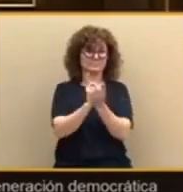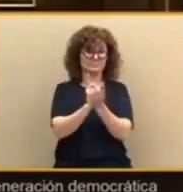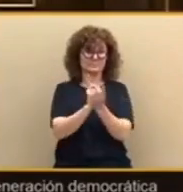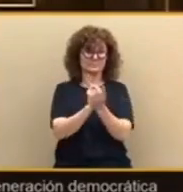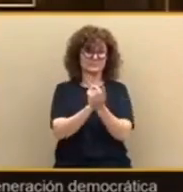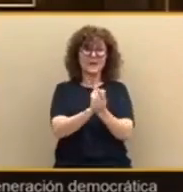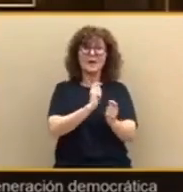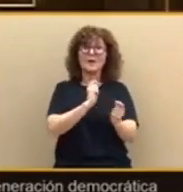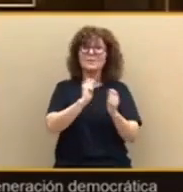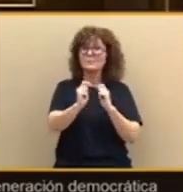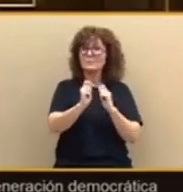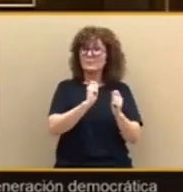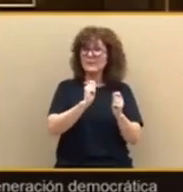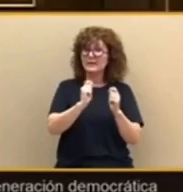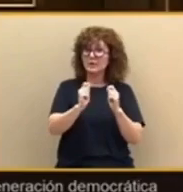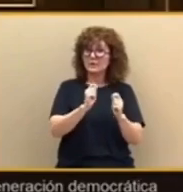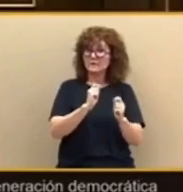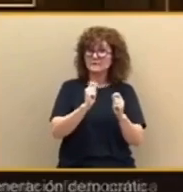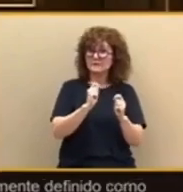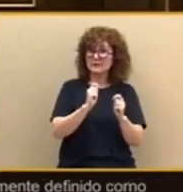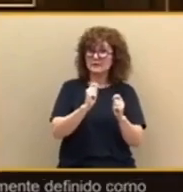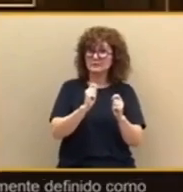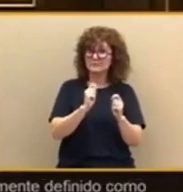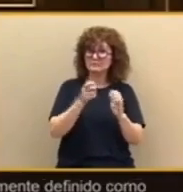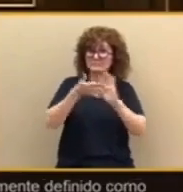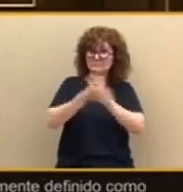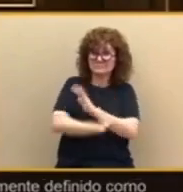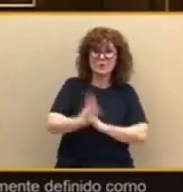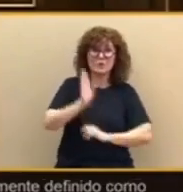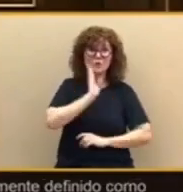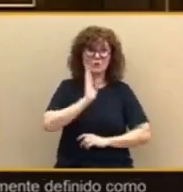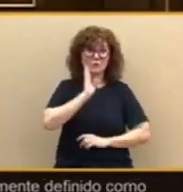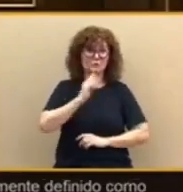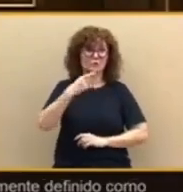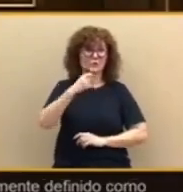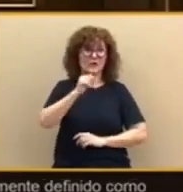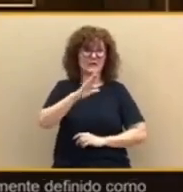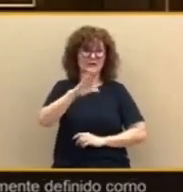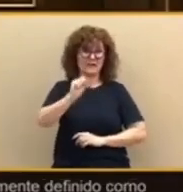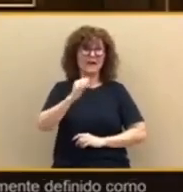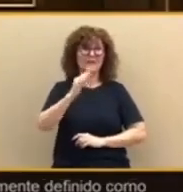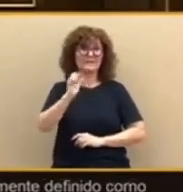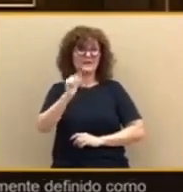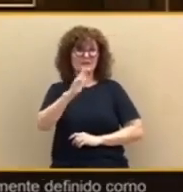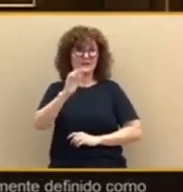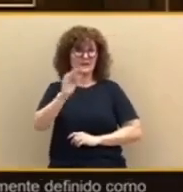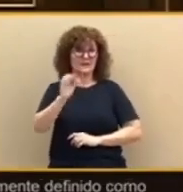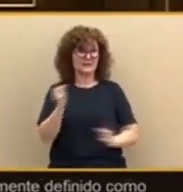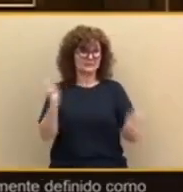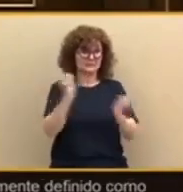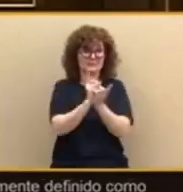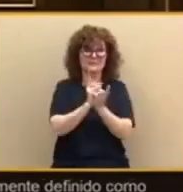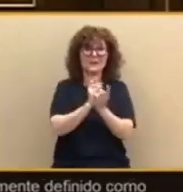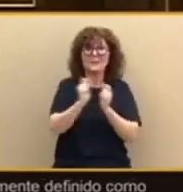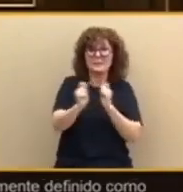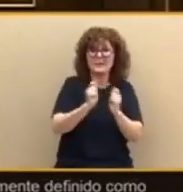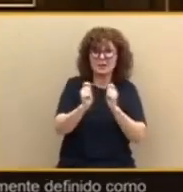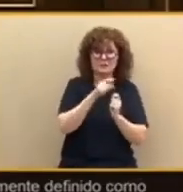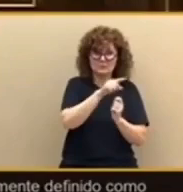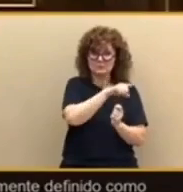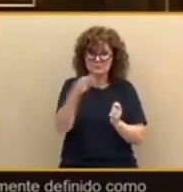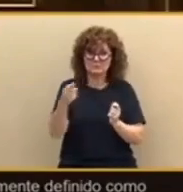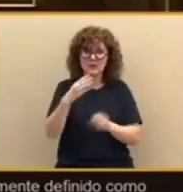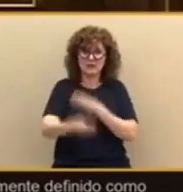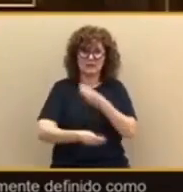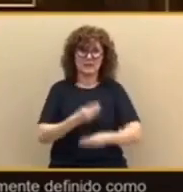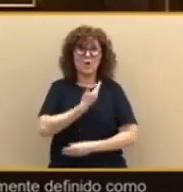precisamente por haberle dado una entrevista a un periodista corrupto después de sus 5 días de reflexión, que parece que no le sirvieron para mucho, es porque ese es el